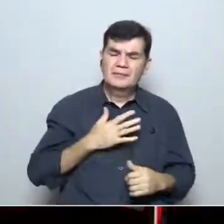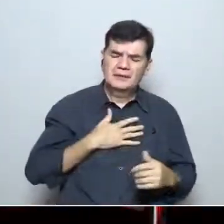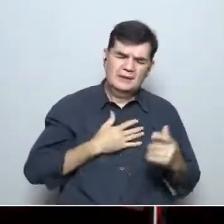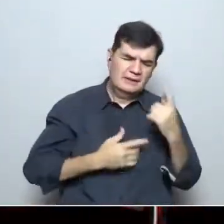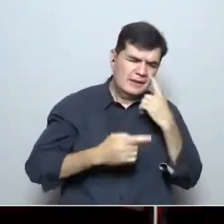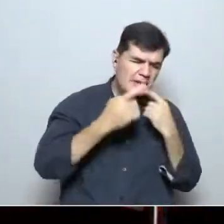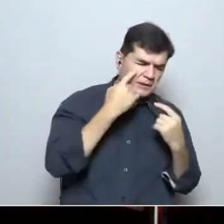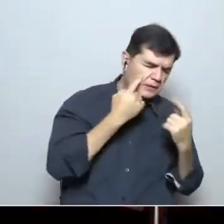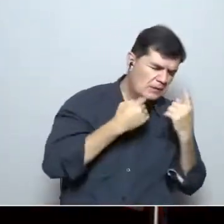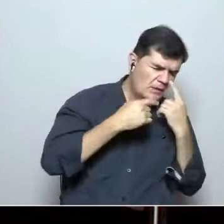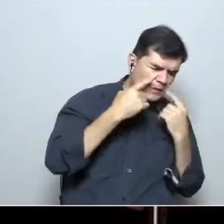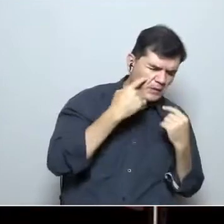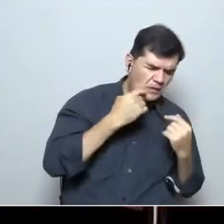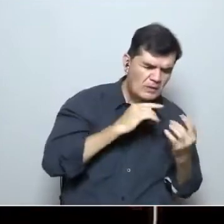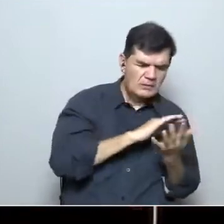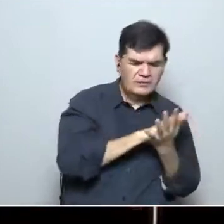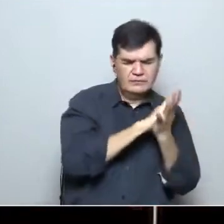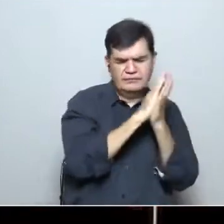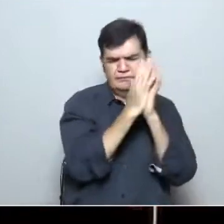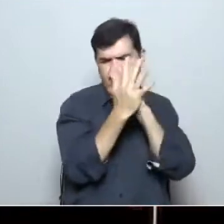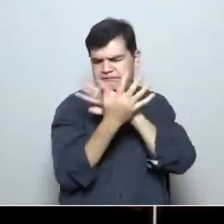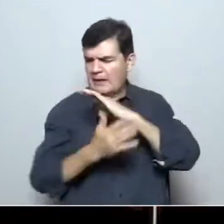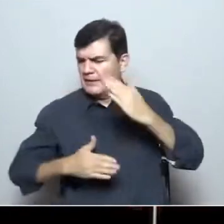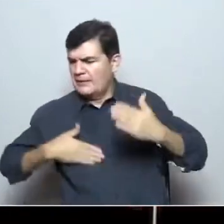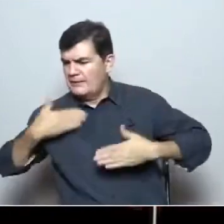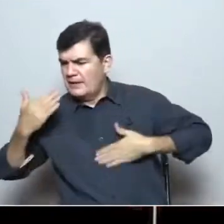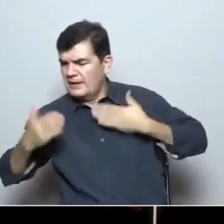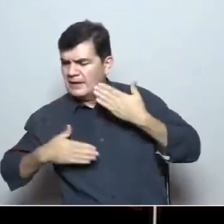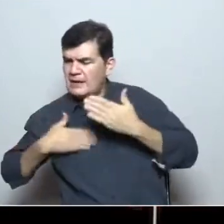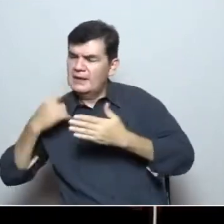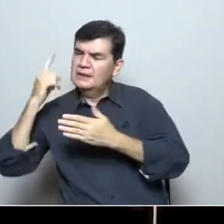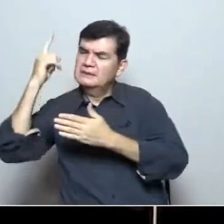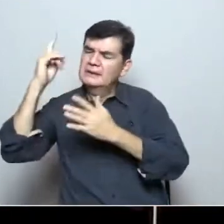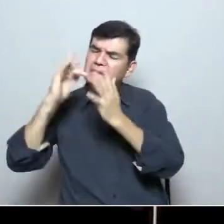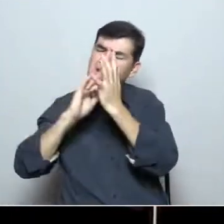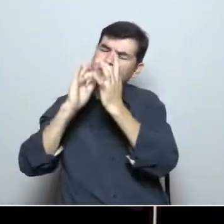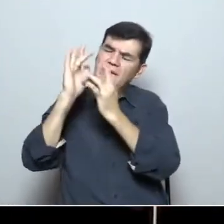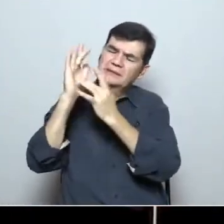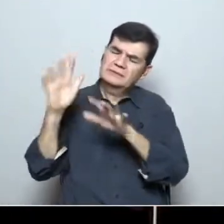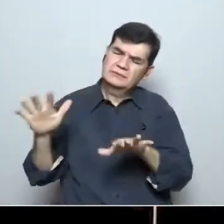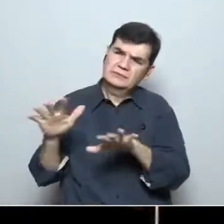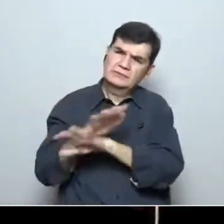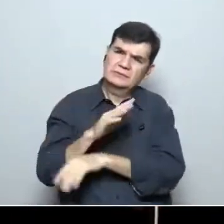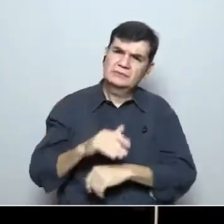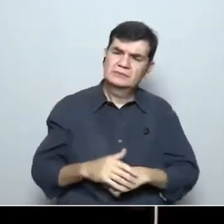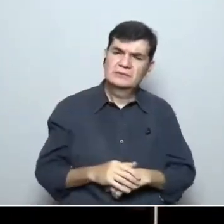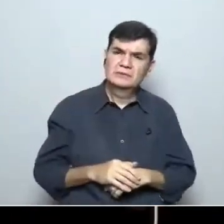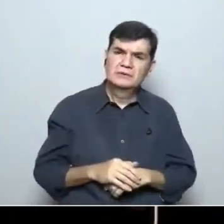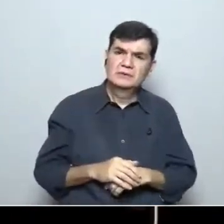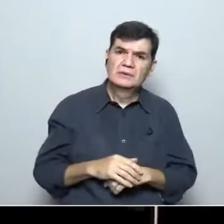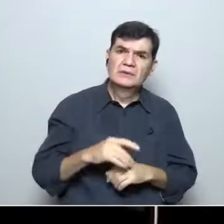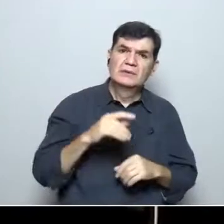Mi llanto en gozo cambiaste, Jesús.